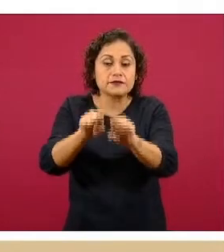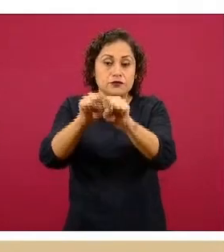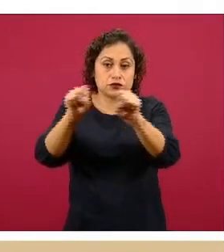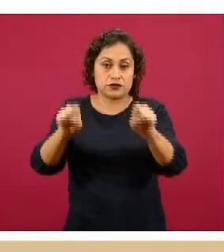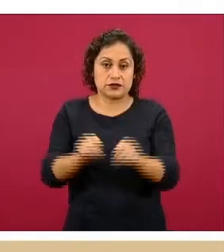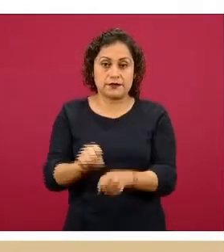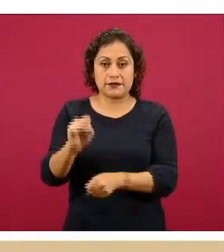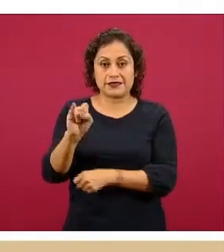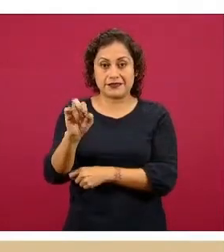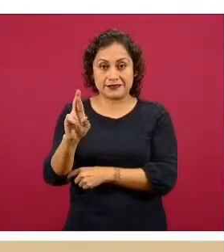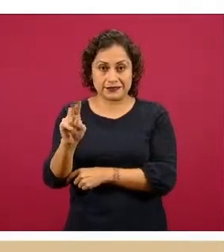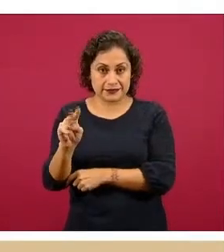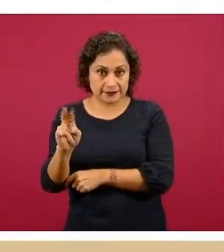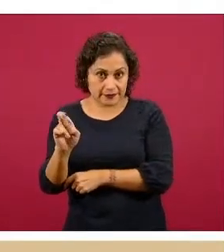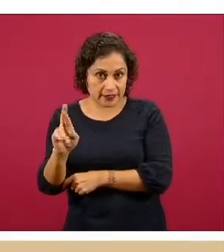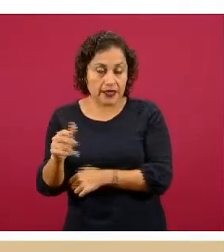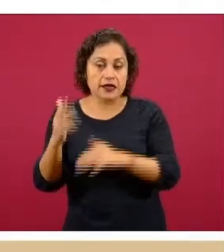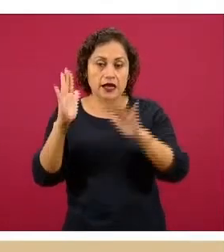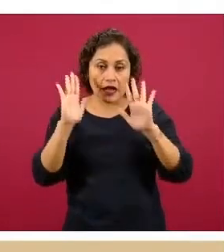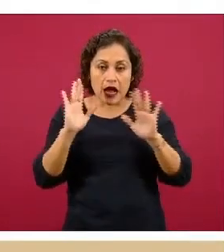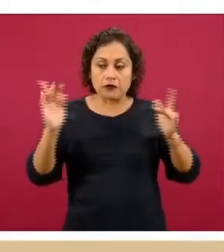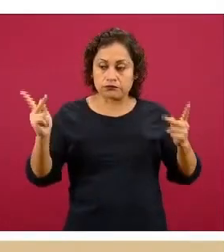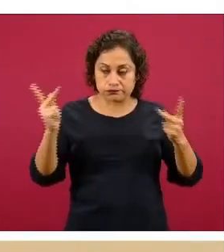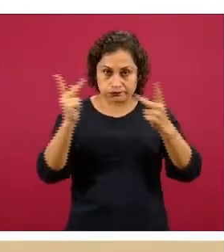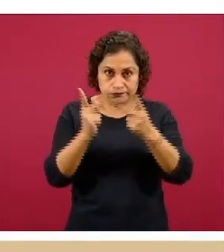CISBER. Y eso es un dato muy importante,